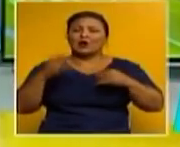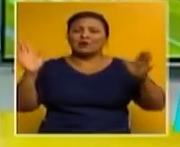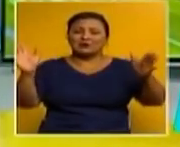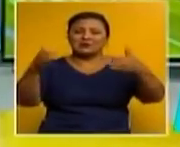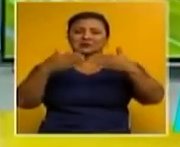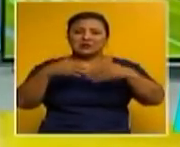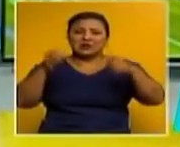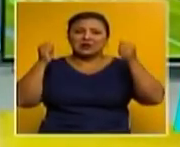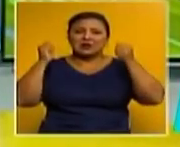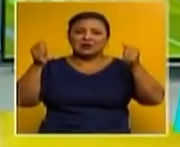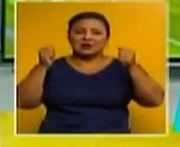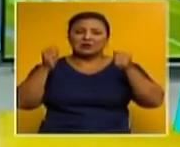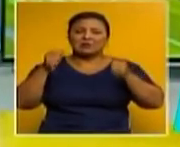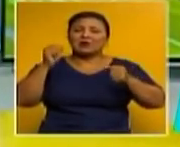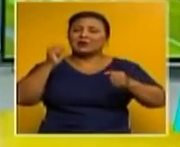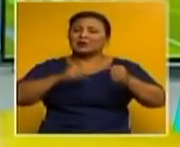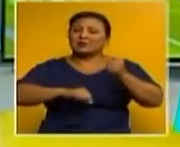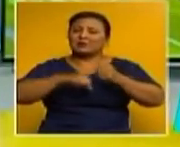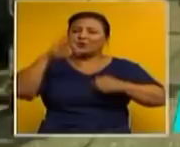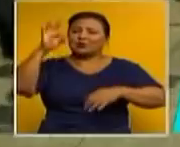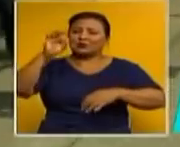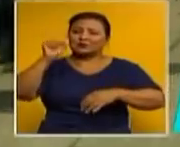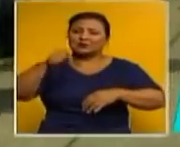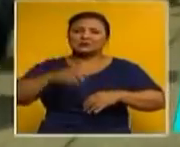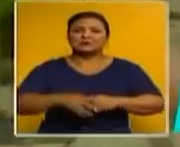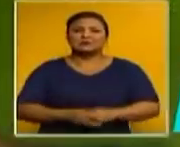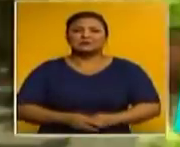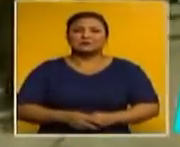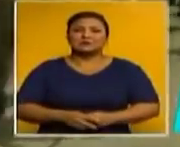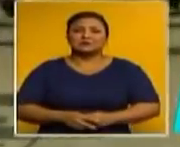de su campaña por el sí.